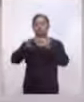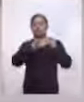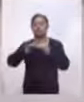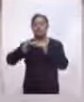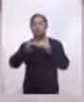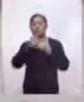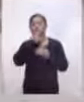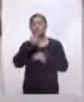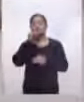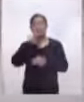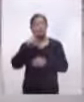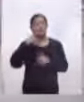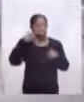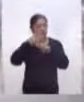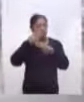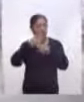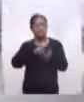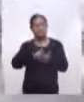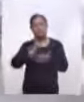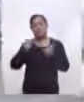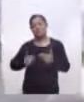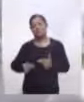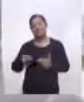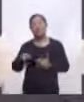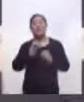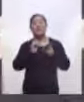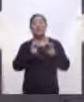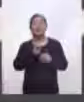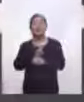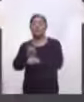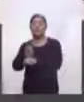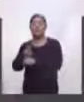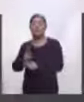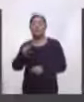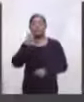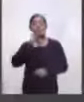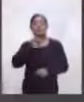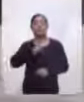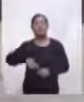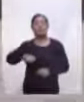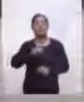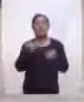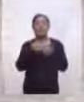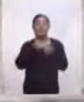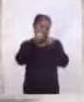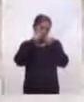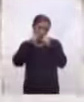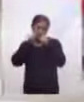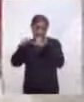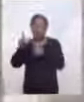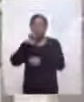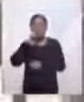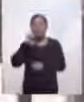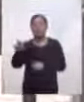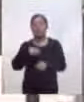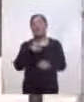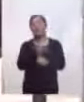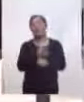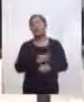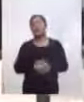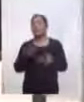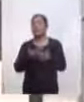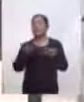derechos humanos de las mujeres, tanto en la prevención de la violencia contra la mujer, así como la atención de mujeres en situación de violencia. Para Ahora